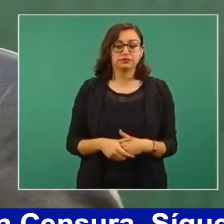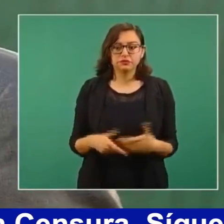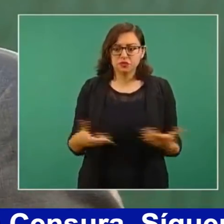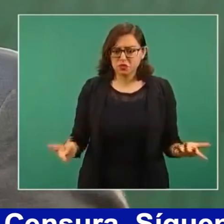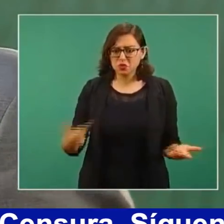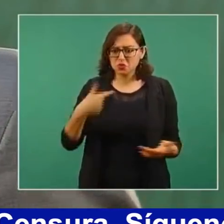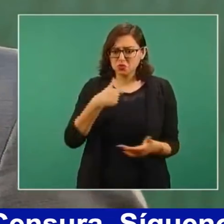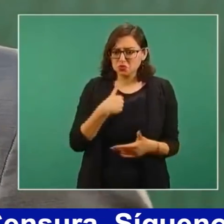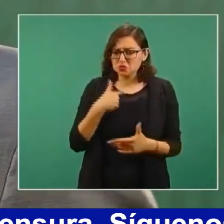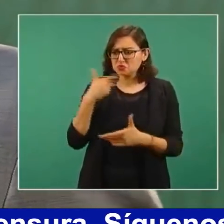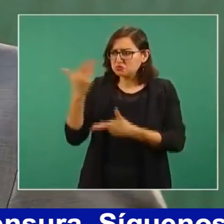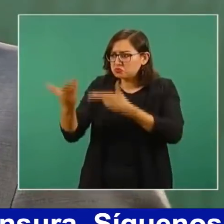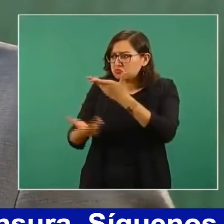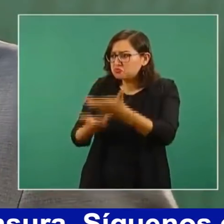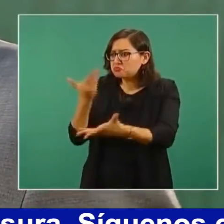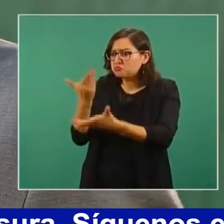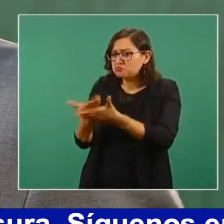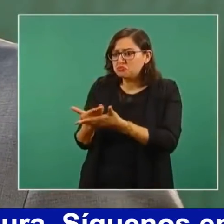buenos términos.